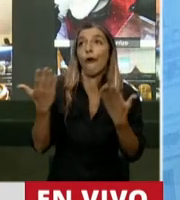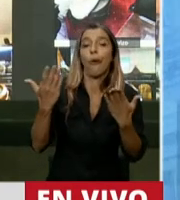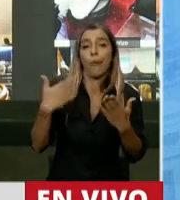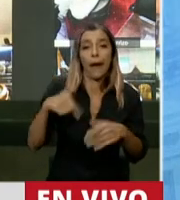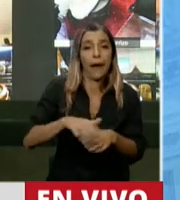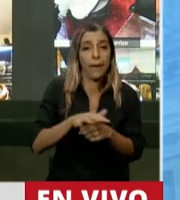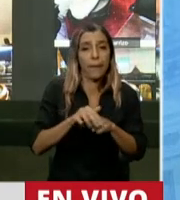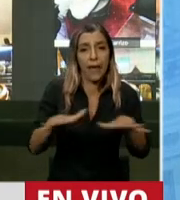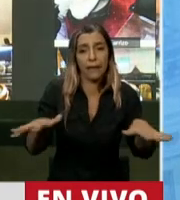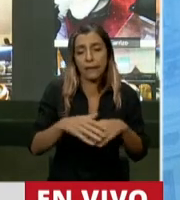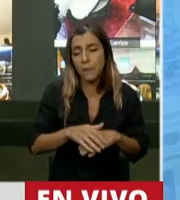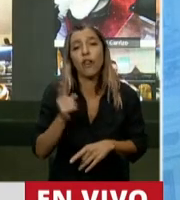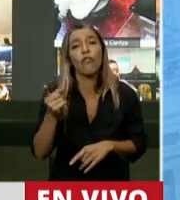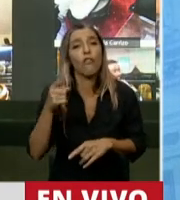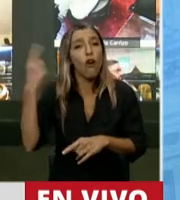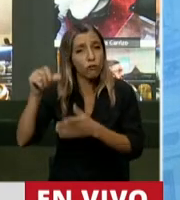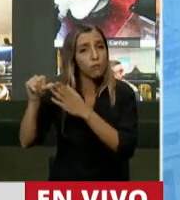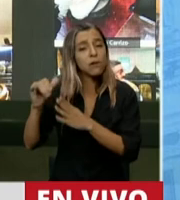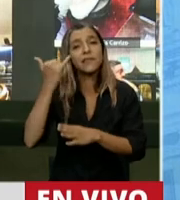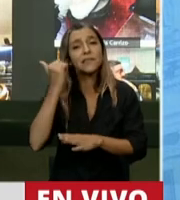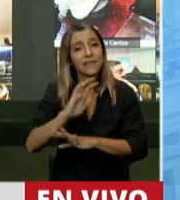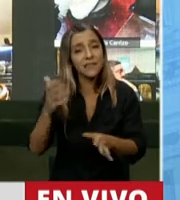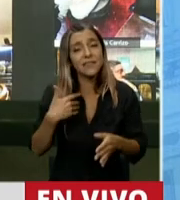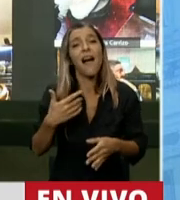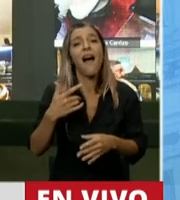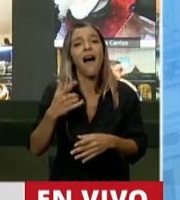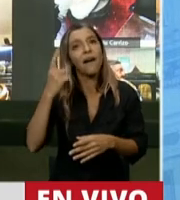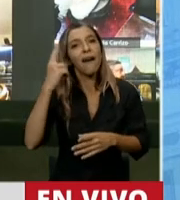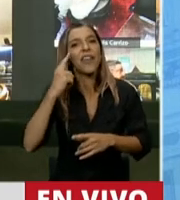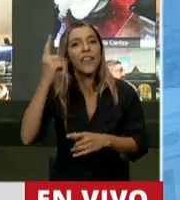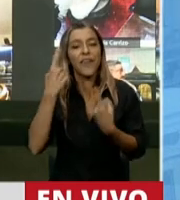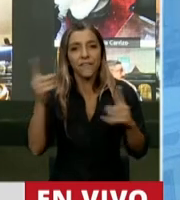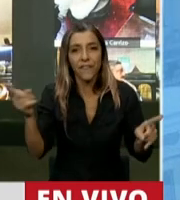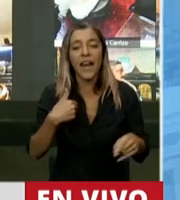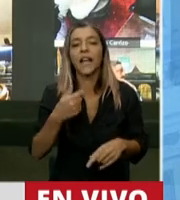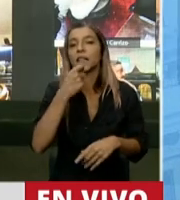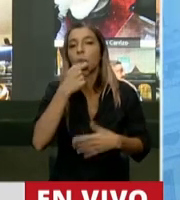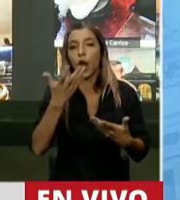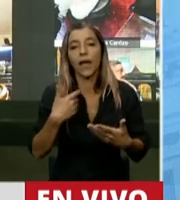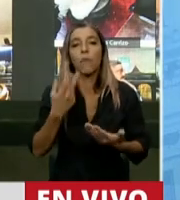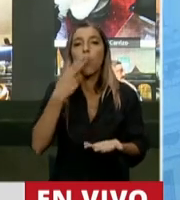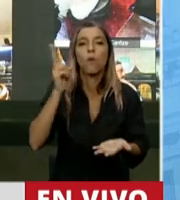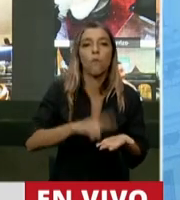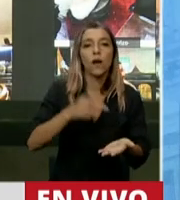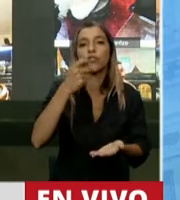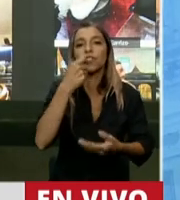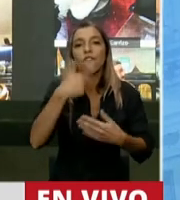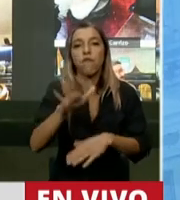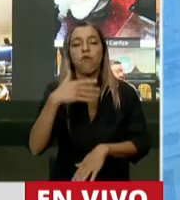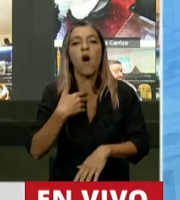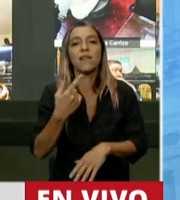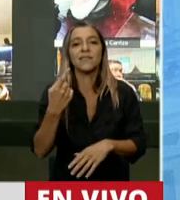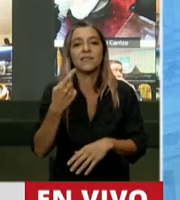propuestas sobre las rentas, es decir, una sobretasa de rentas, una sobretasa, en todo caso, ya de impuestos